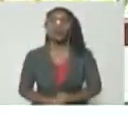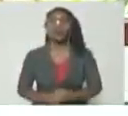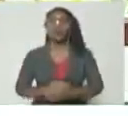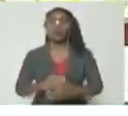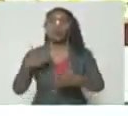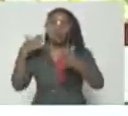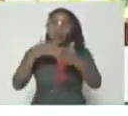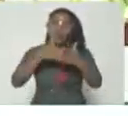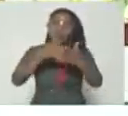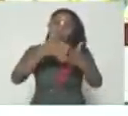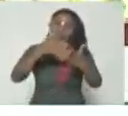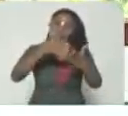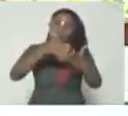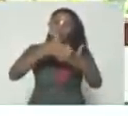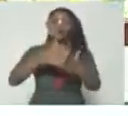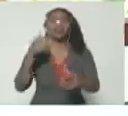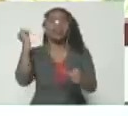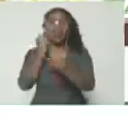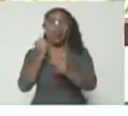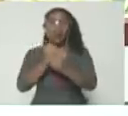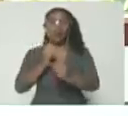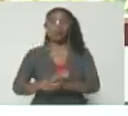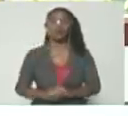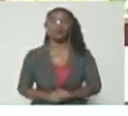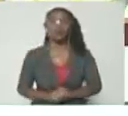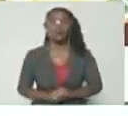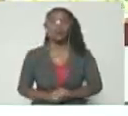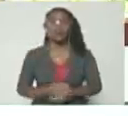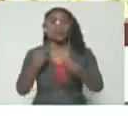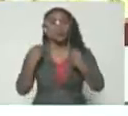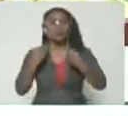Constancia y más constancia. Para tener